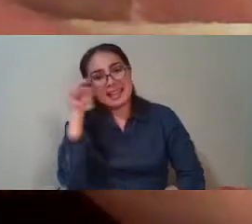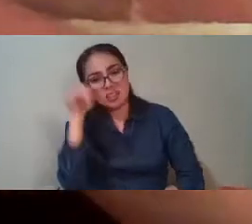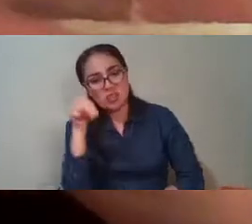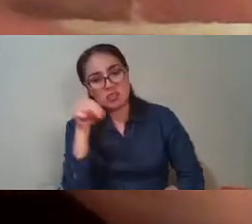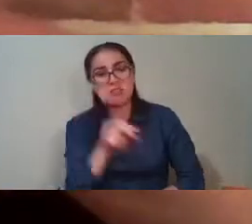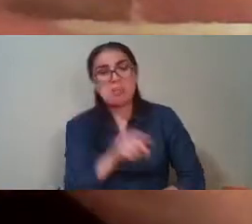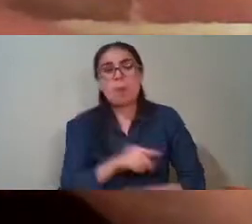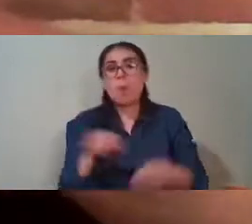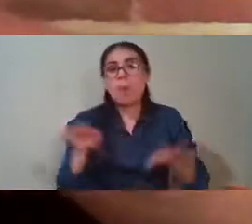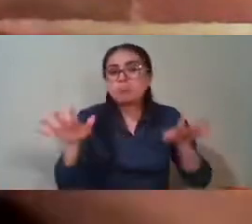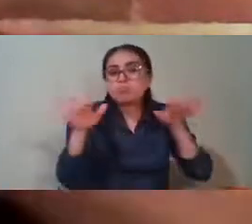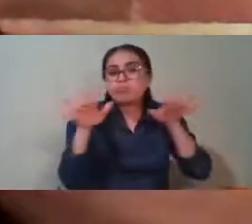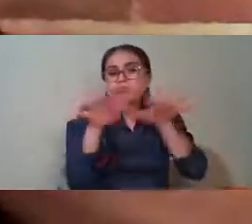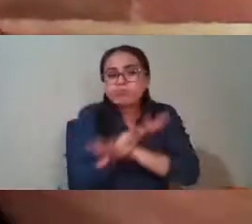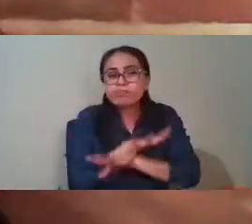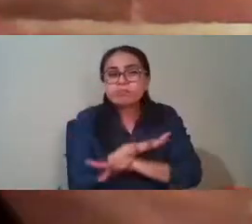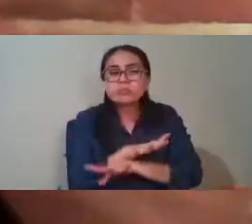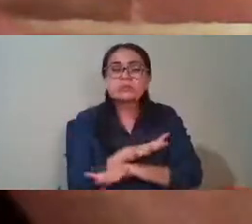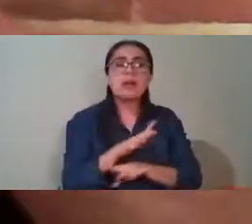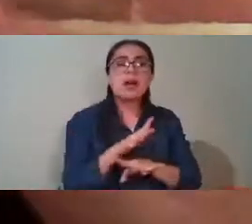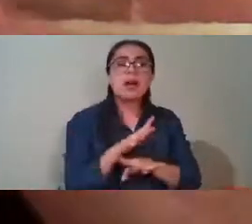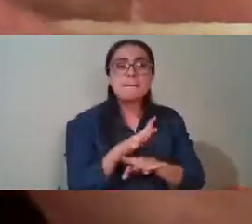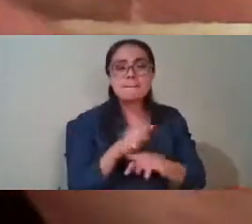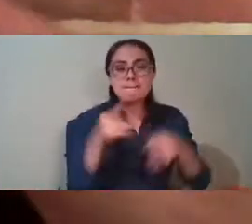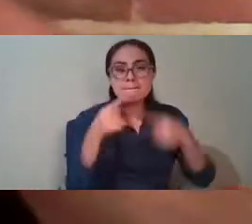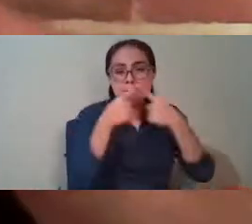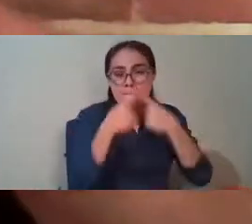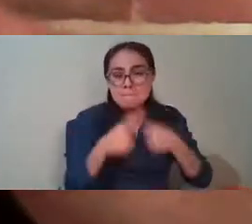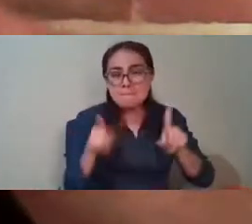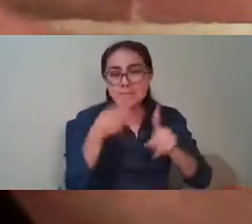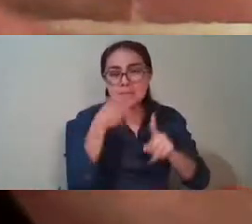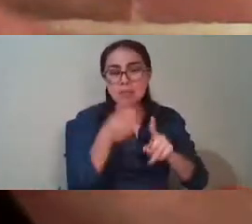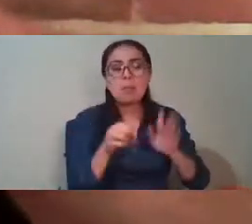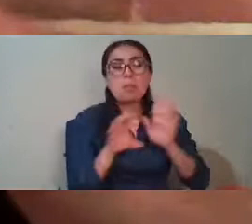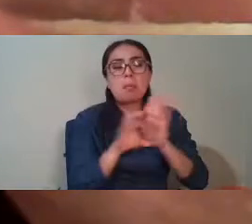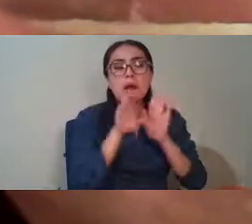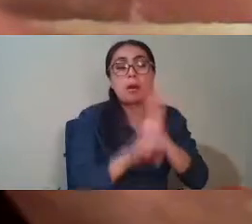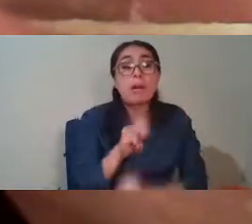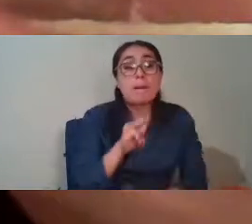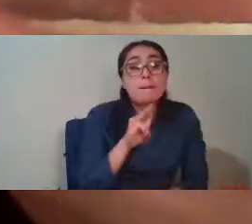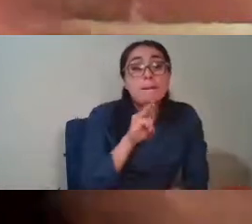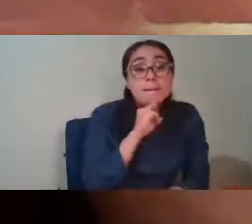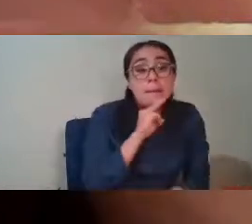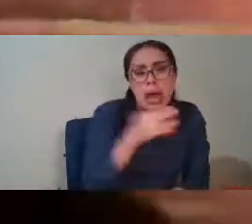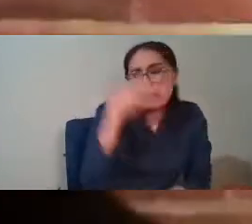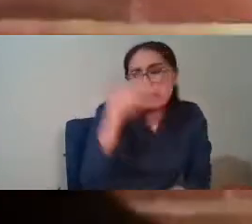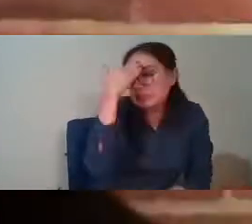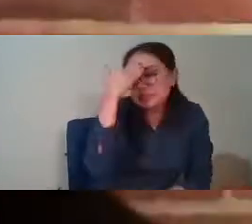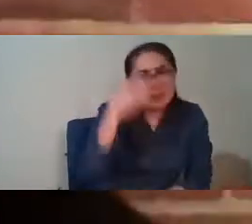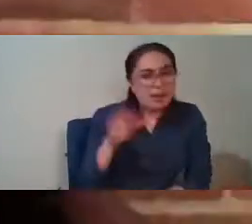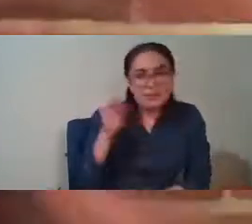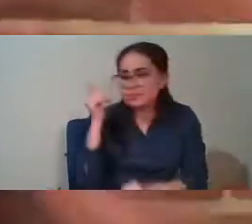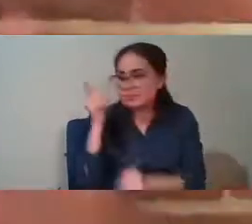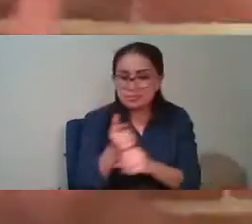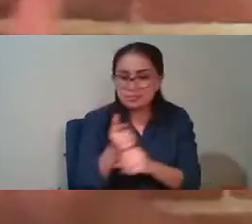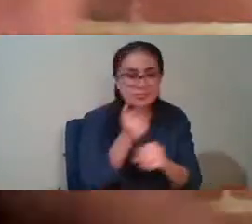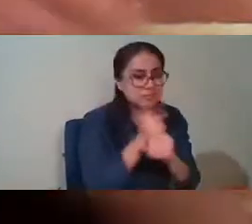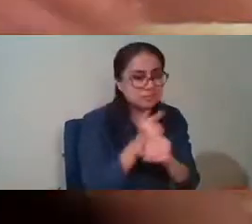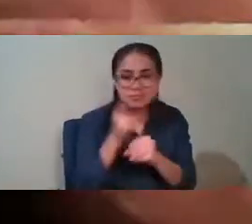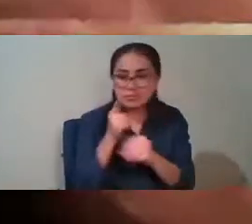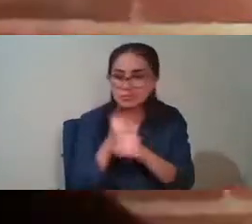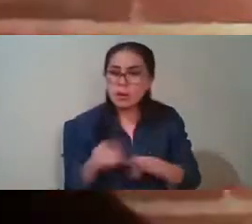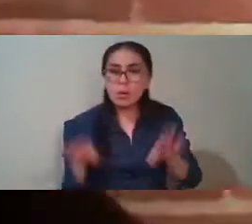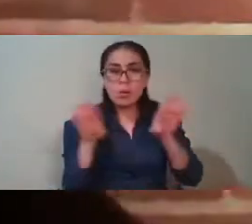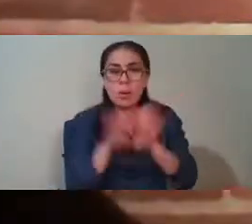madre de la existencia de alguien que, claramente, para alguien que sabe cómo es el procedimiento, sabe que está en